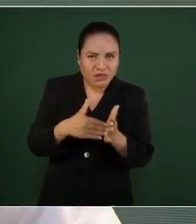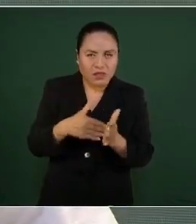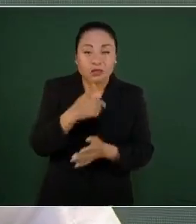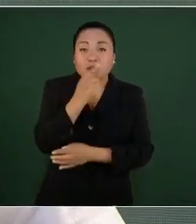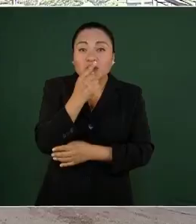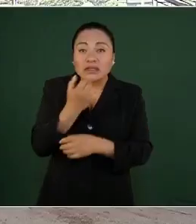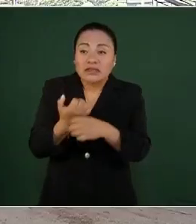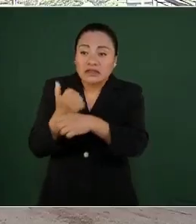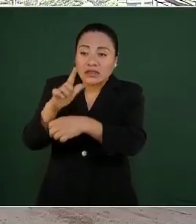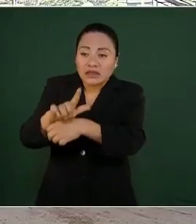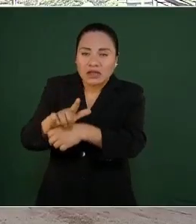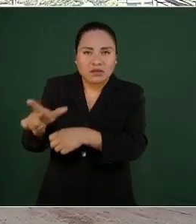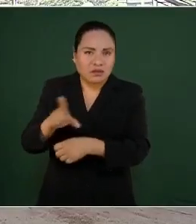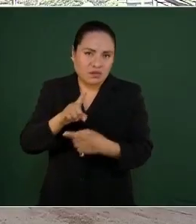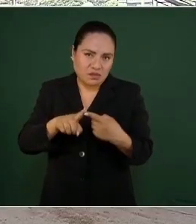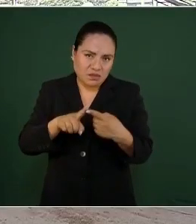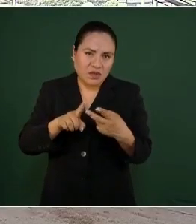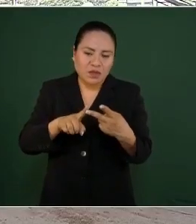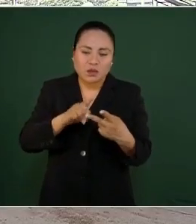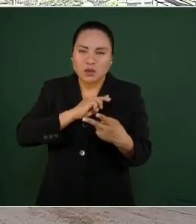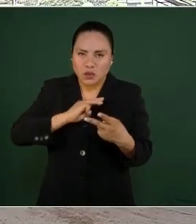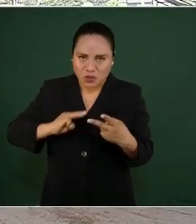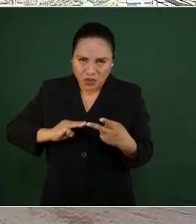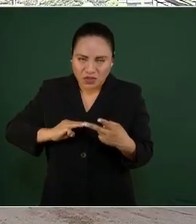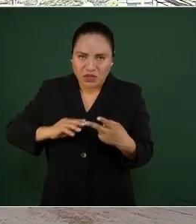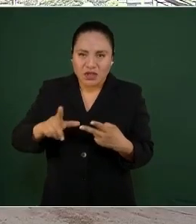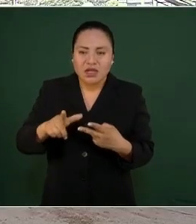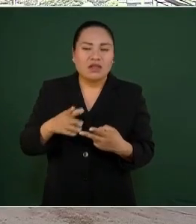policías estatales y municipales y las fuerzas